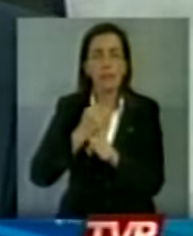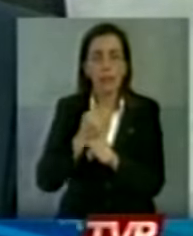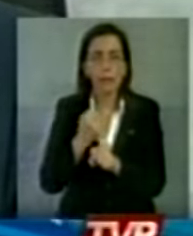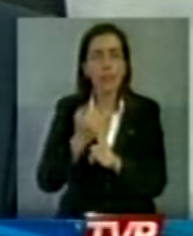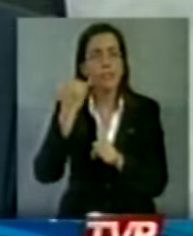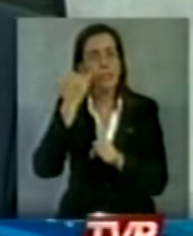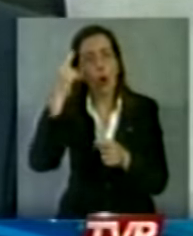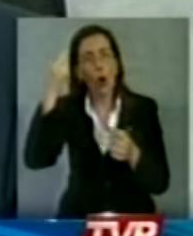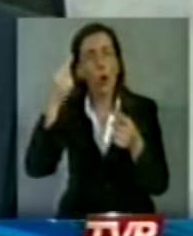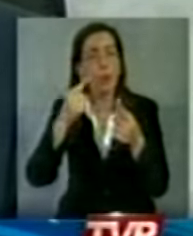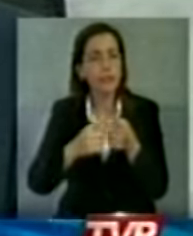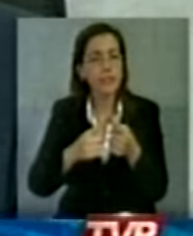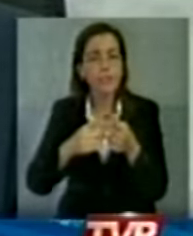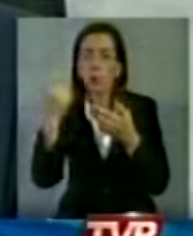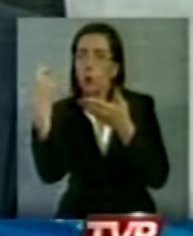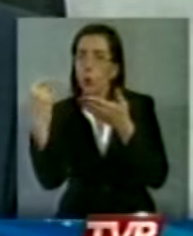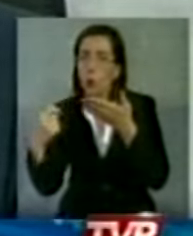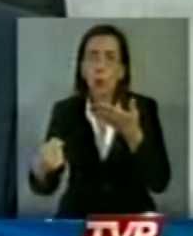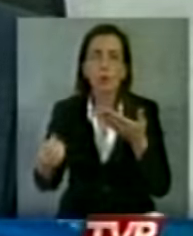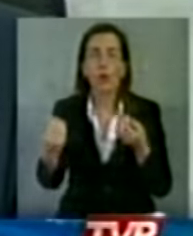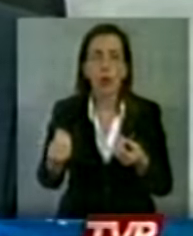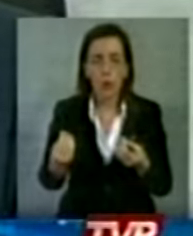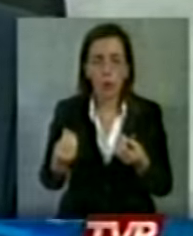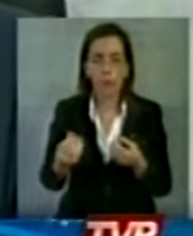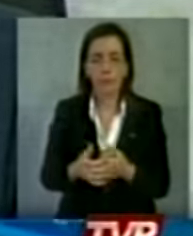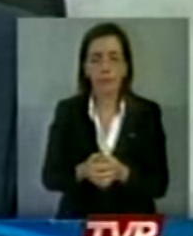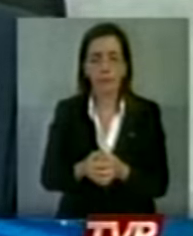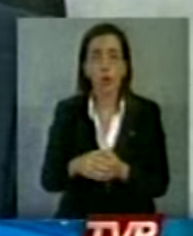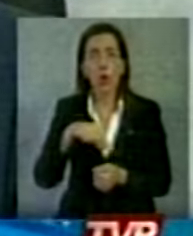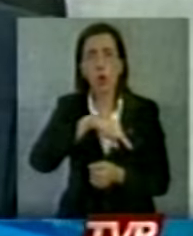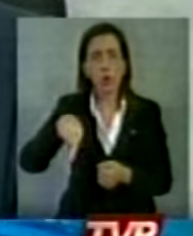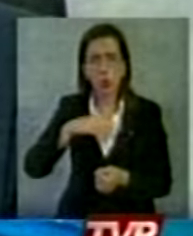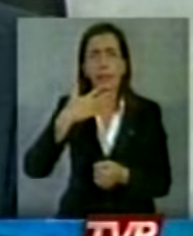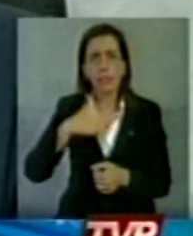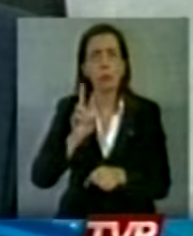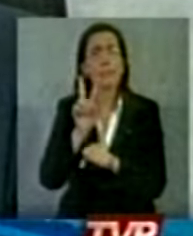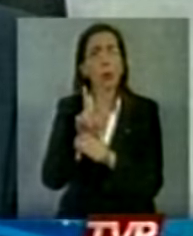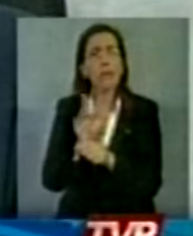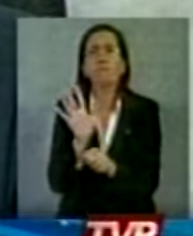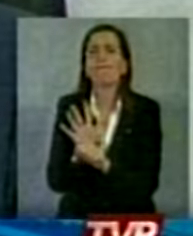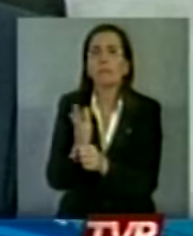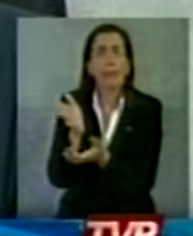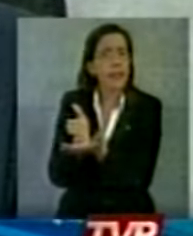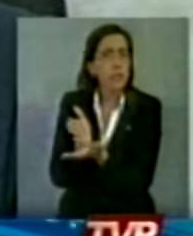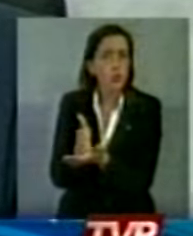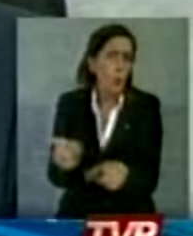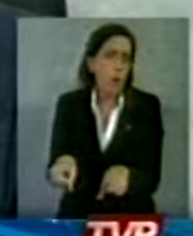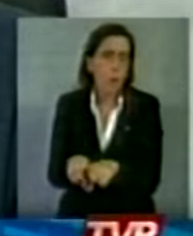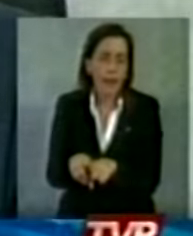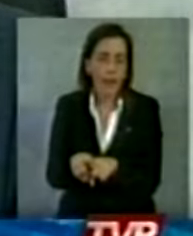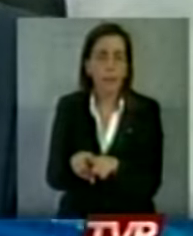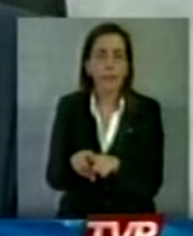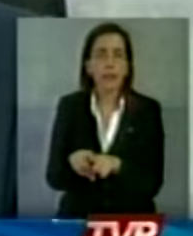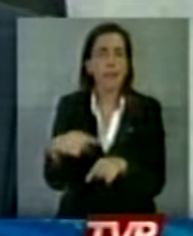e indicadores de gestión y monitoreo. Entendemos a la seguridad como un derecho ciudadano y debe consistir